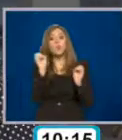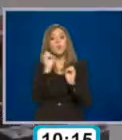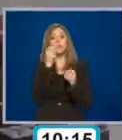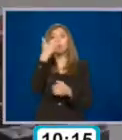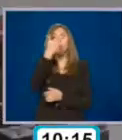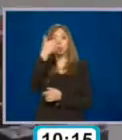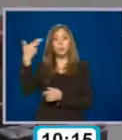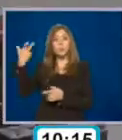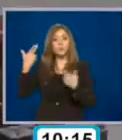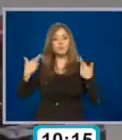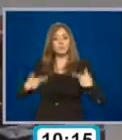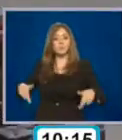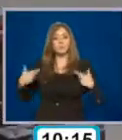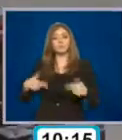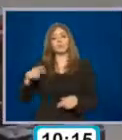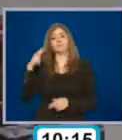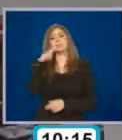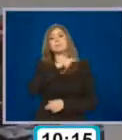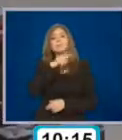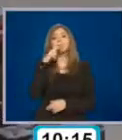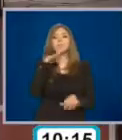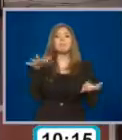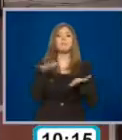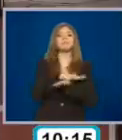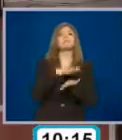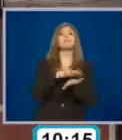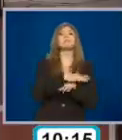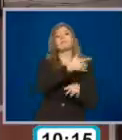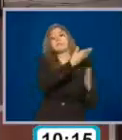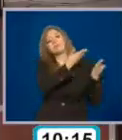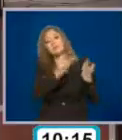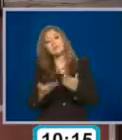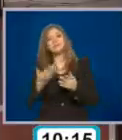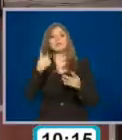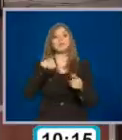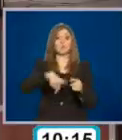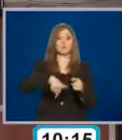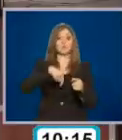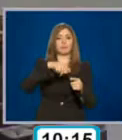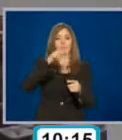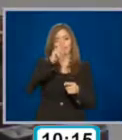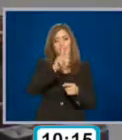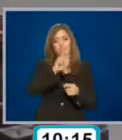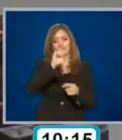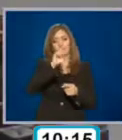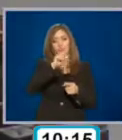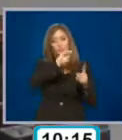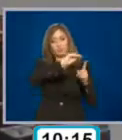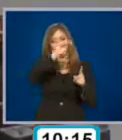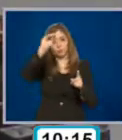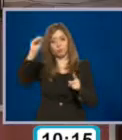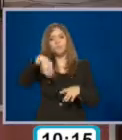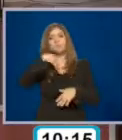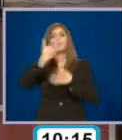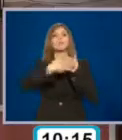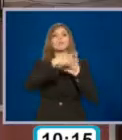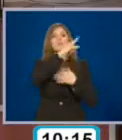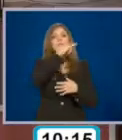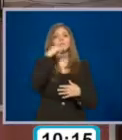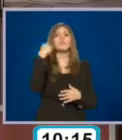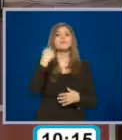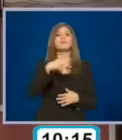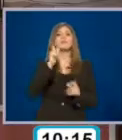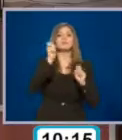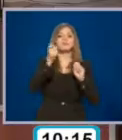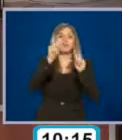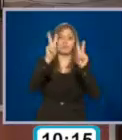nos cambiamos y acá estamos. Y bueno, vamos a estar toda esta semana presentándonos en distintos lugares y apenas volvamos a Chile voy a estar lanzando mi nuevo sencillo que se llama